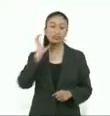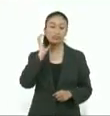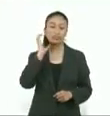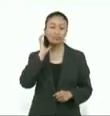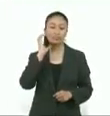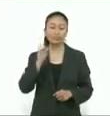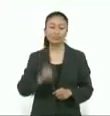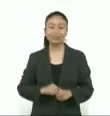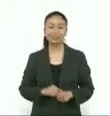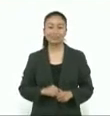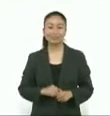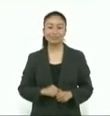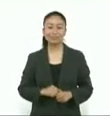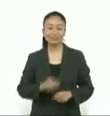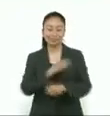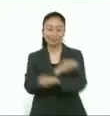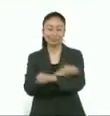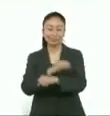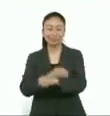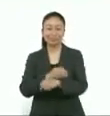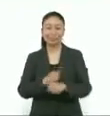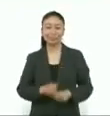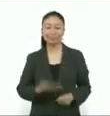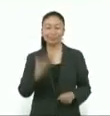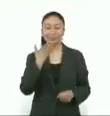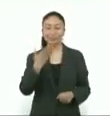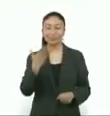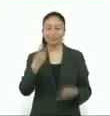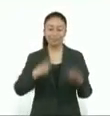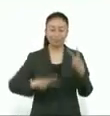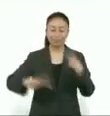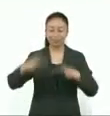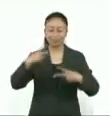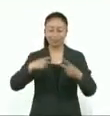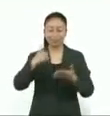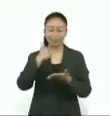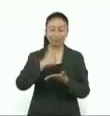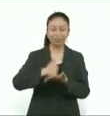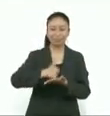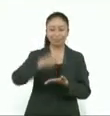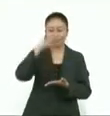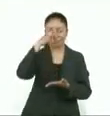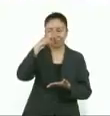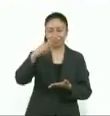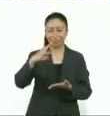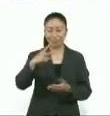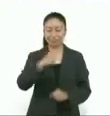senadoras, compañeras, bienvenidas a la Ciudad de México,